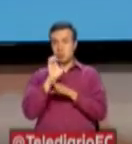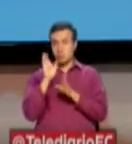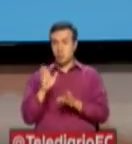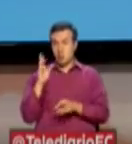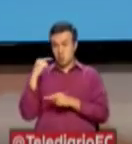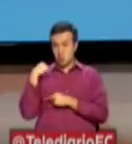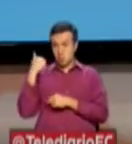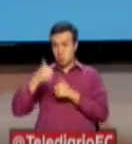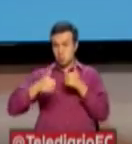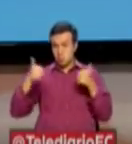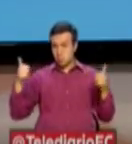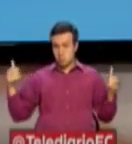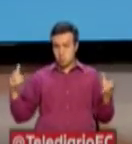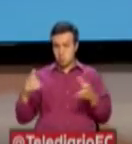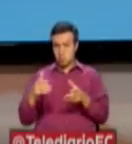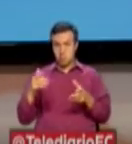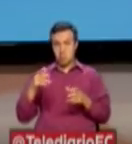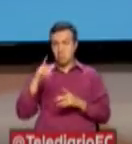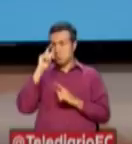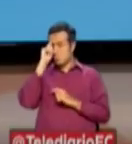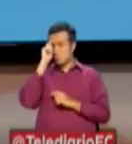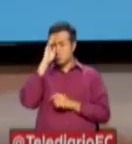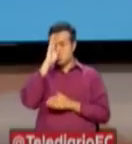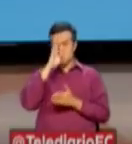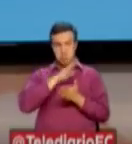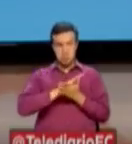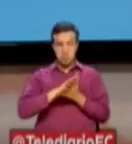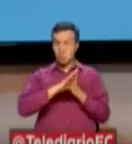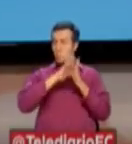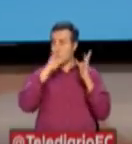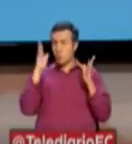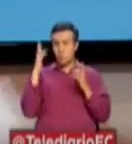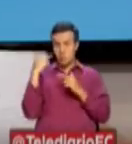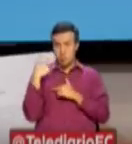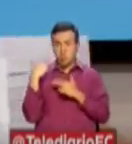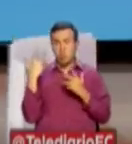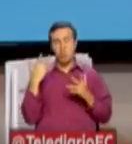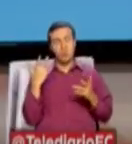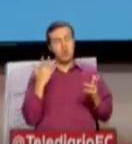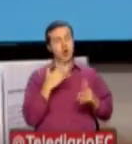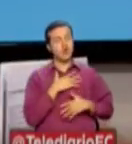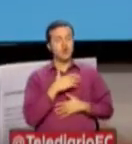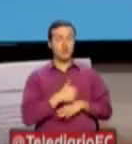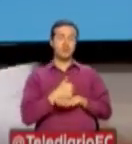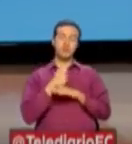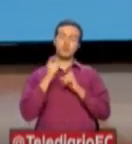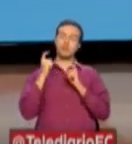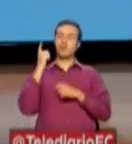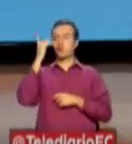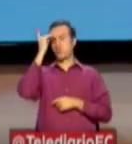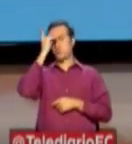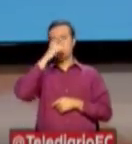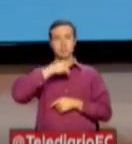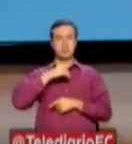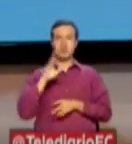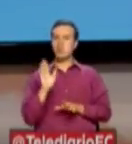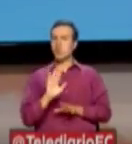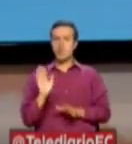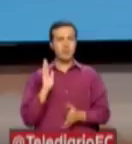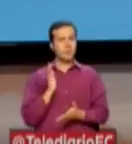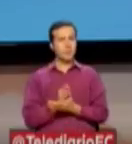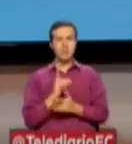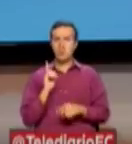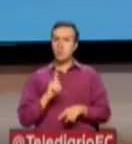por más prestigiosos preciosos que ellos sean so pretexto de gozar de simpatía ciudadana no se puede